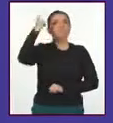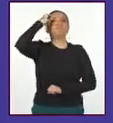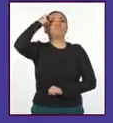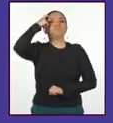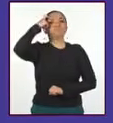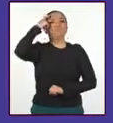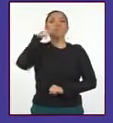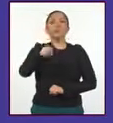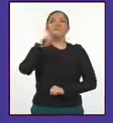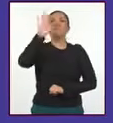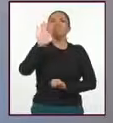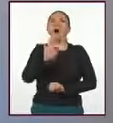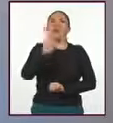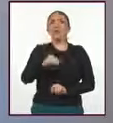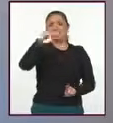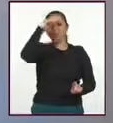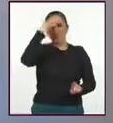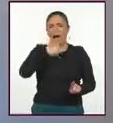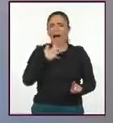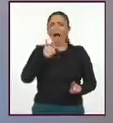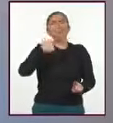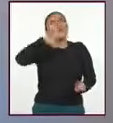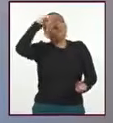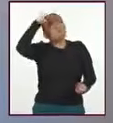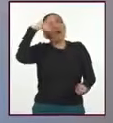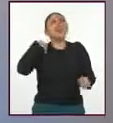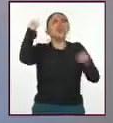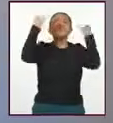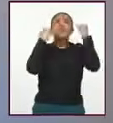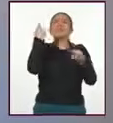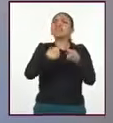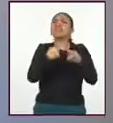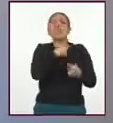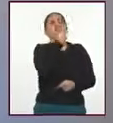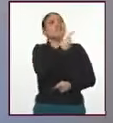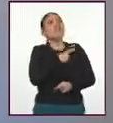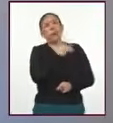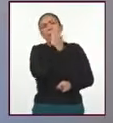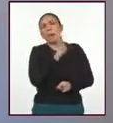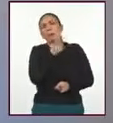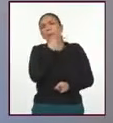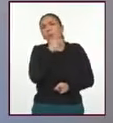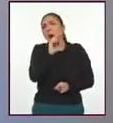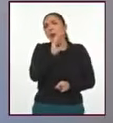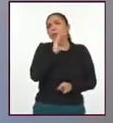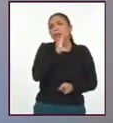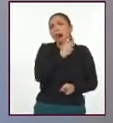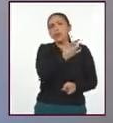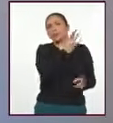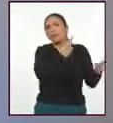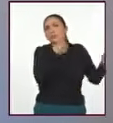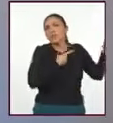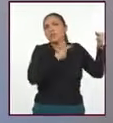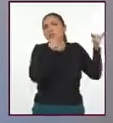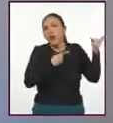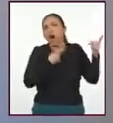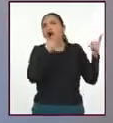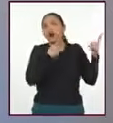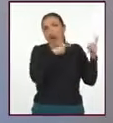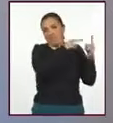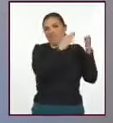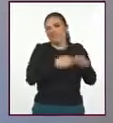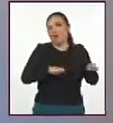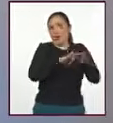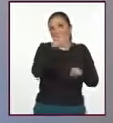pues solamente están ahí, o uno las escuchó de los padres, que evidentemente son figuras fundamentales en nuestro desarrollo. Sin